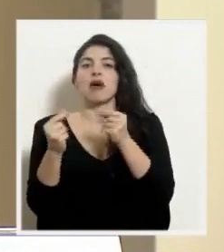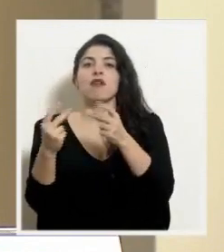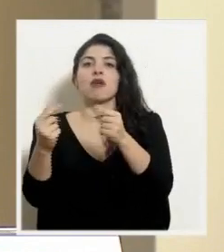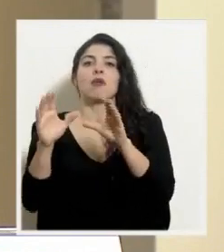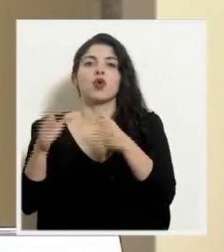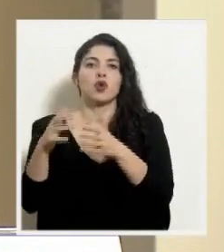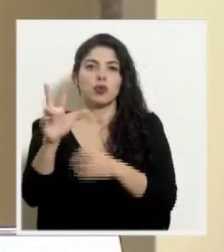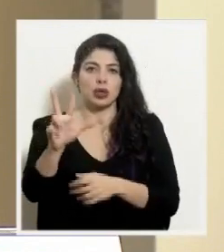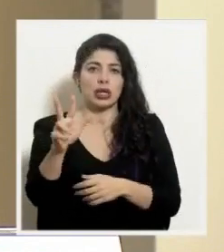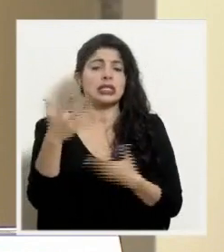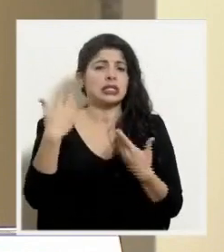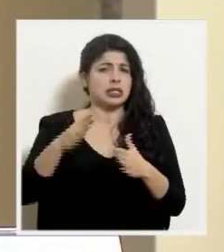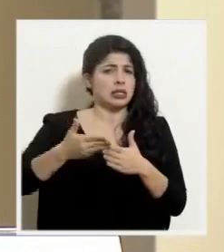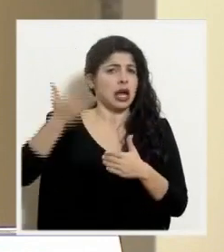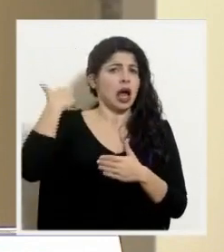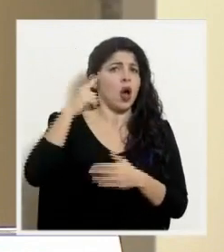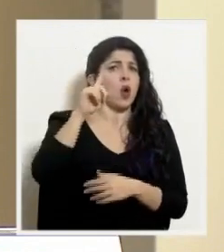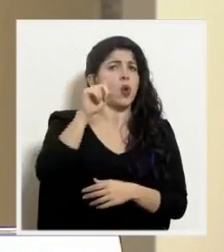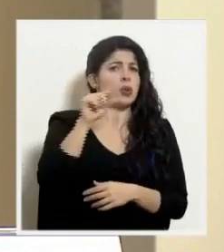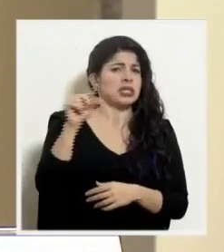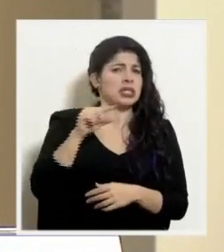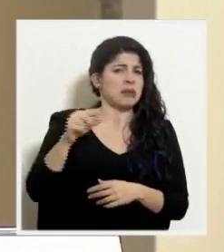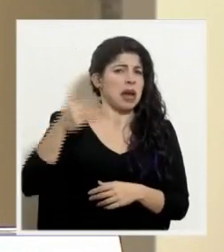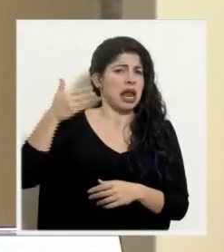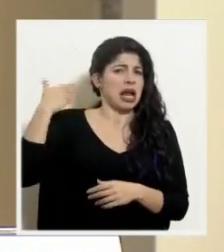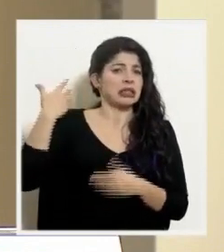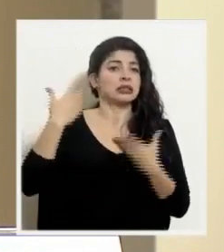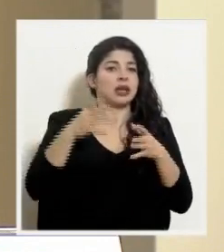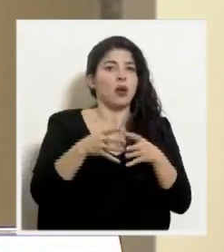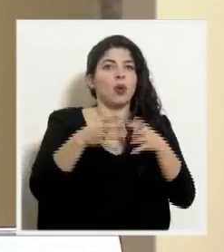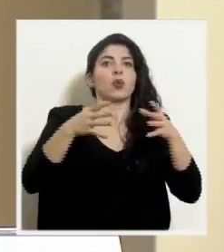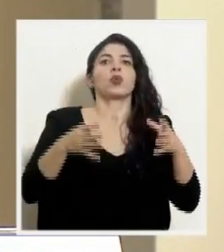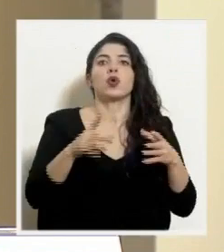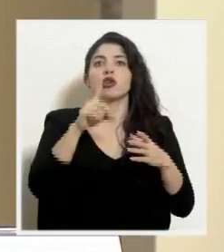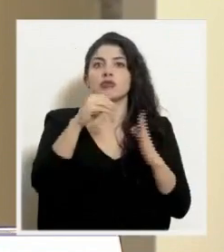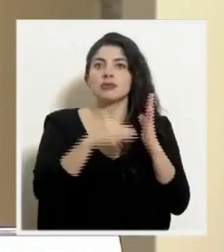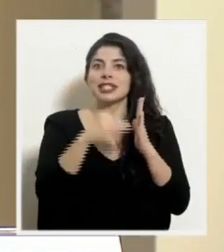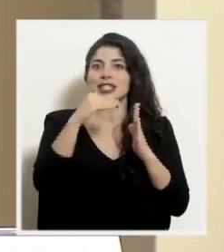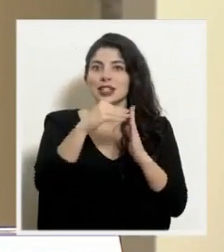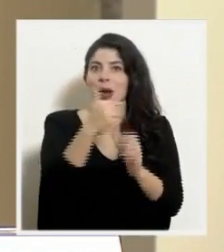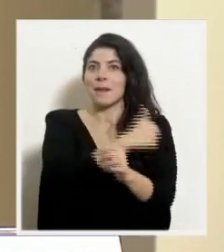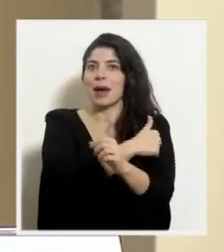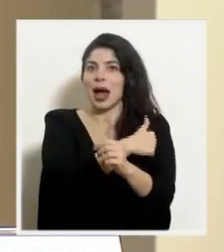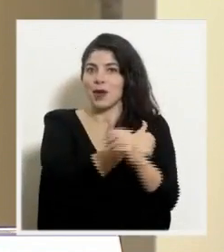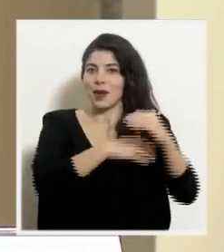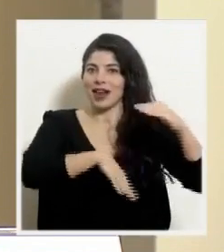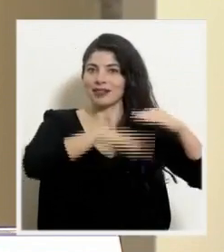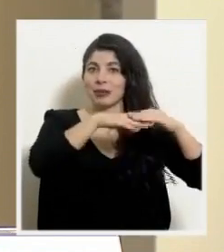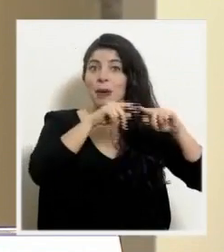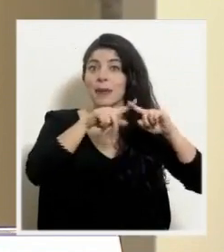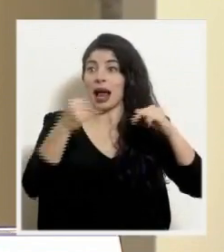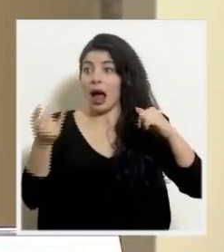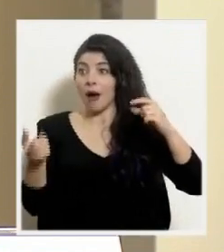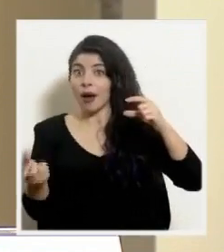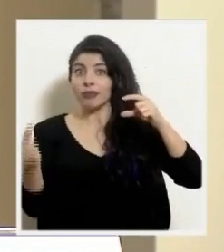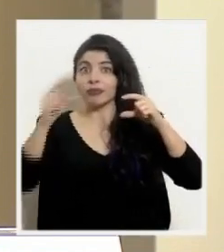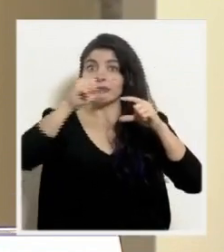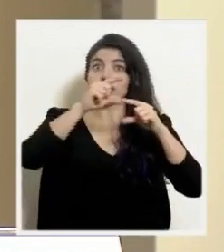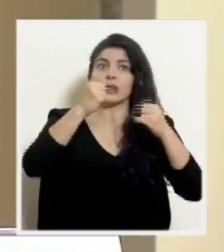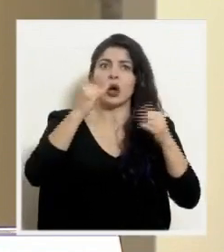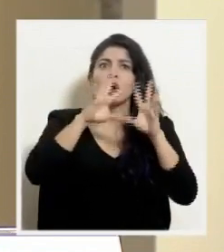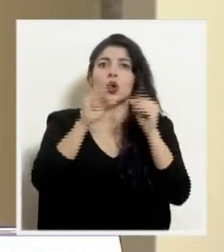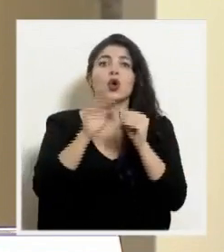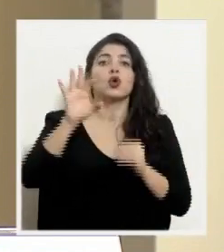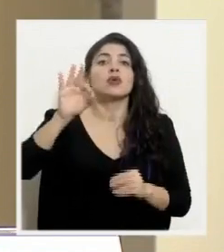Ya habíamos ampliado hace unas semanas a 1 millón de dosis también. Con esto estaríamos llegando a aproximadamente